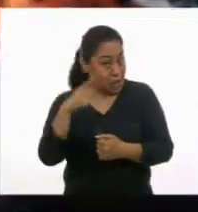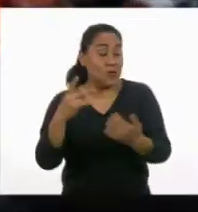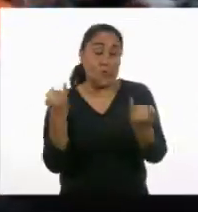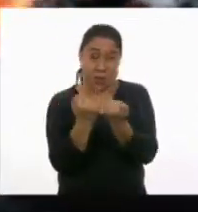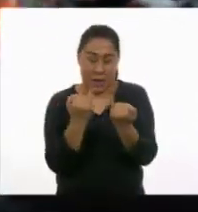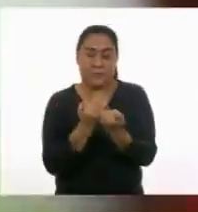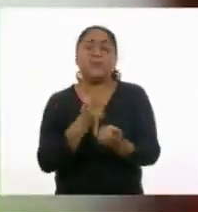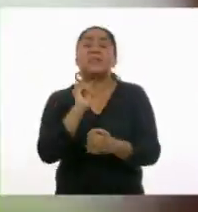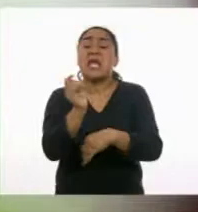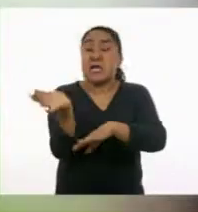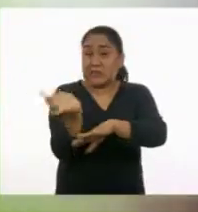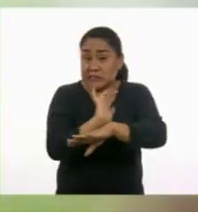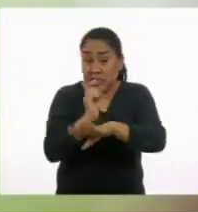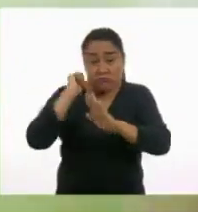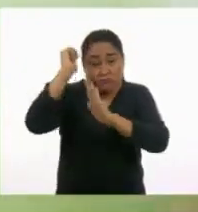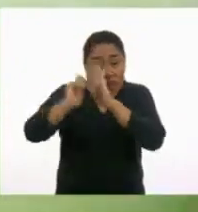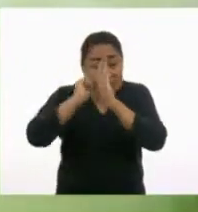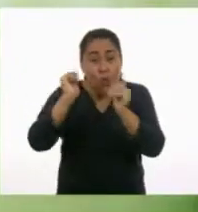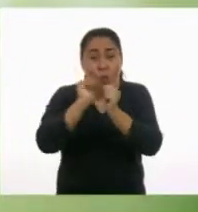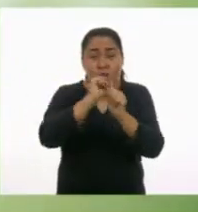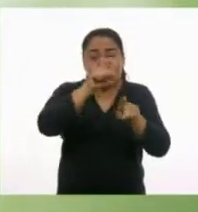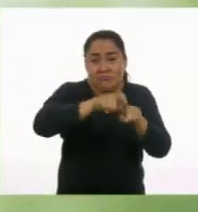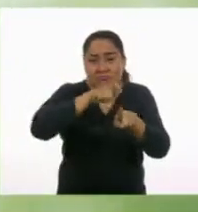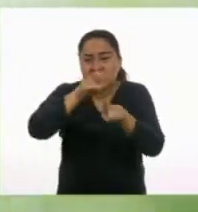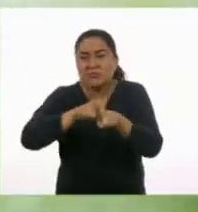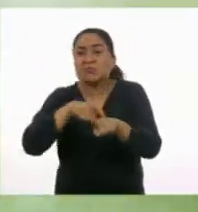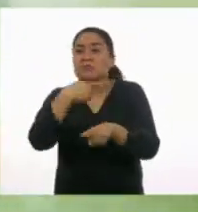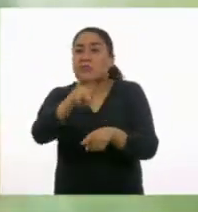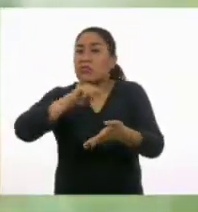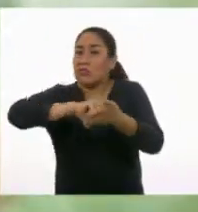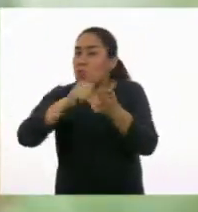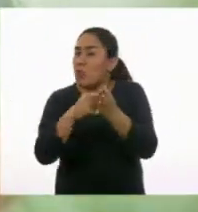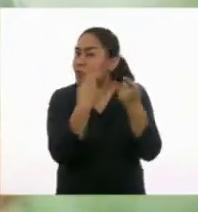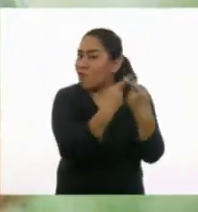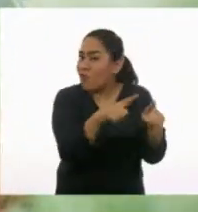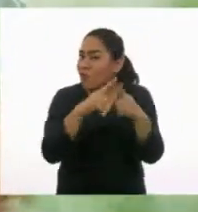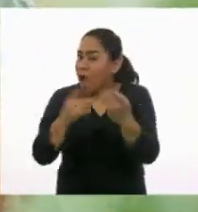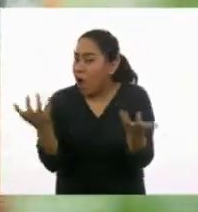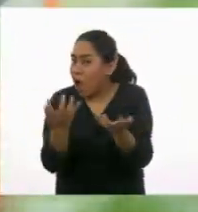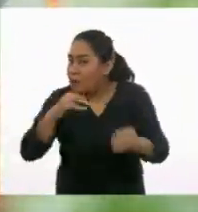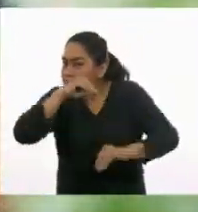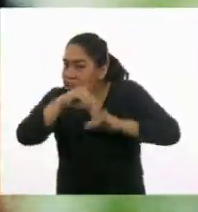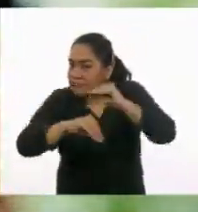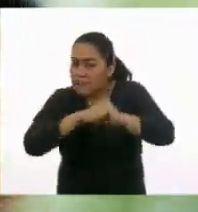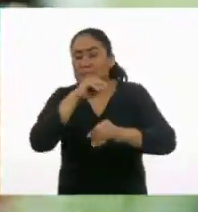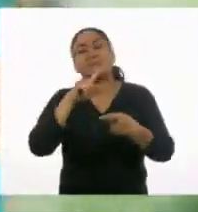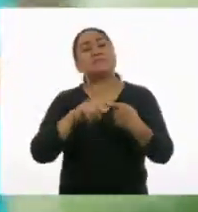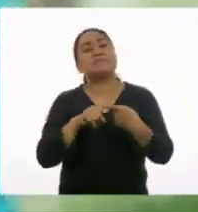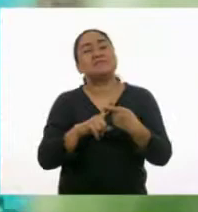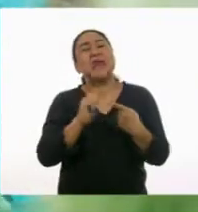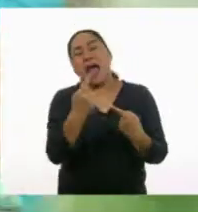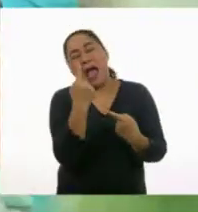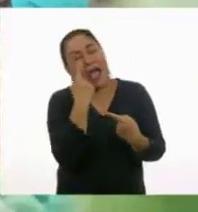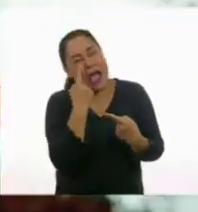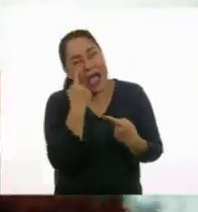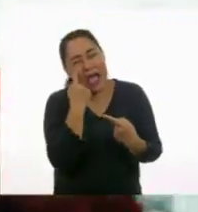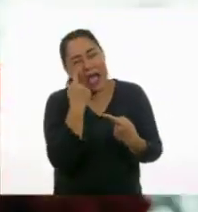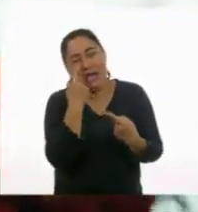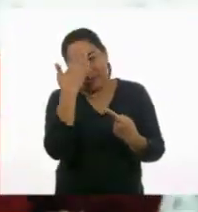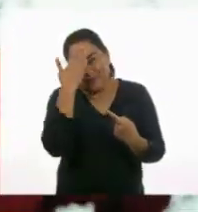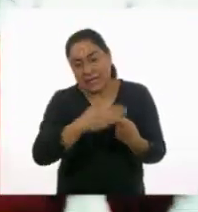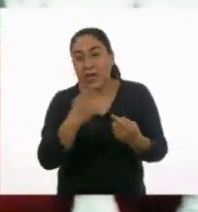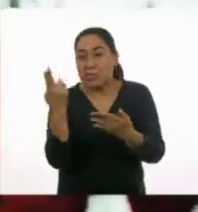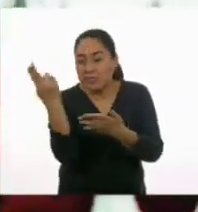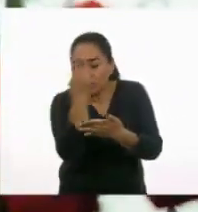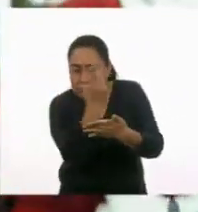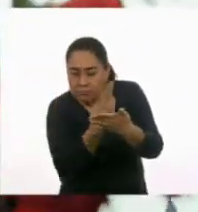cine de animación se realiza con diferentes técnicas. Una de ellas es la tradicional, en la que dibujos